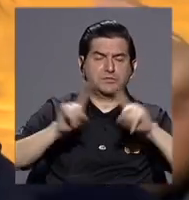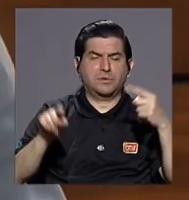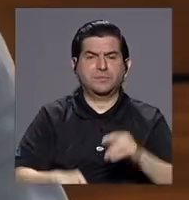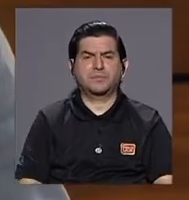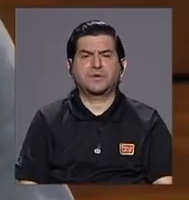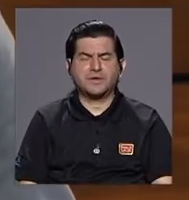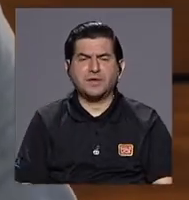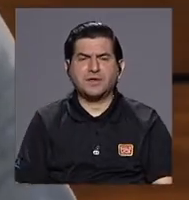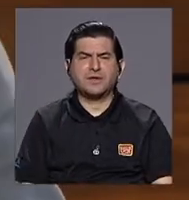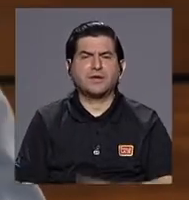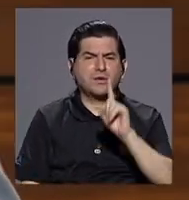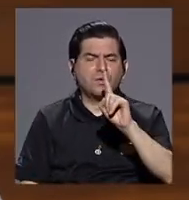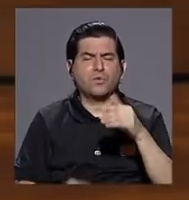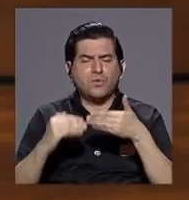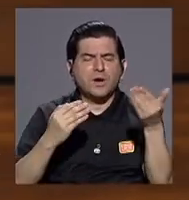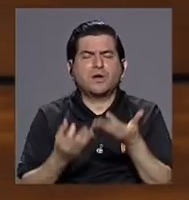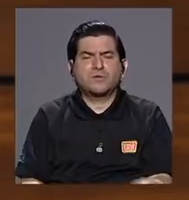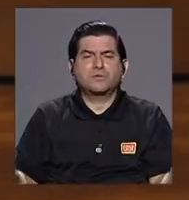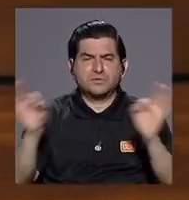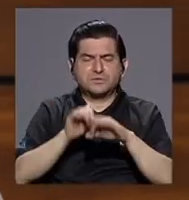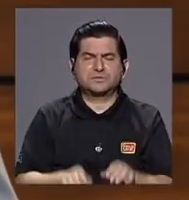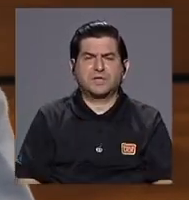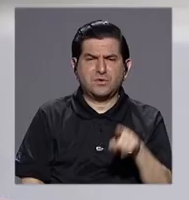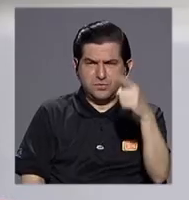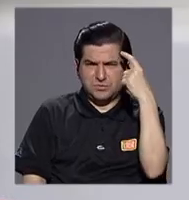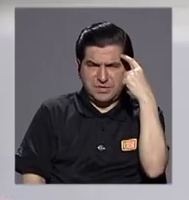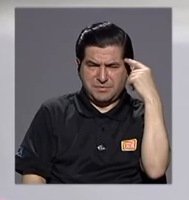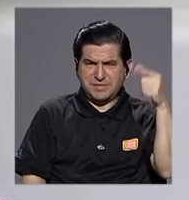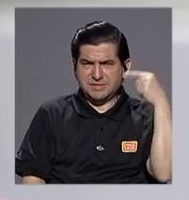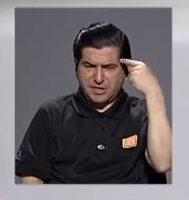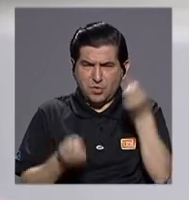decir algo importante. ¿Cuál es su posición sobre un Estado laico?